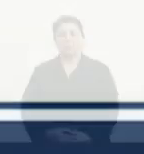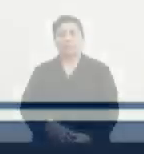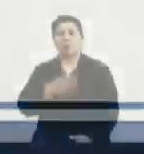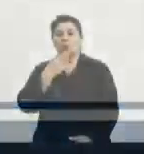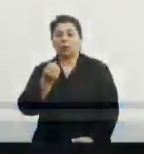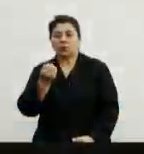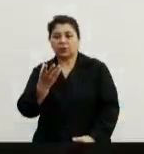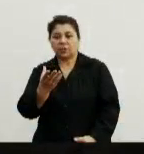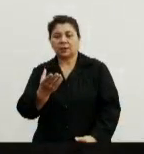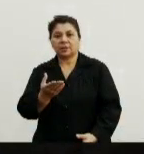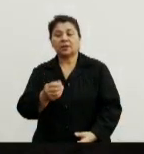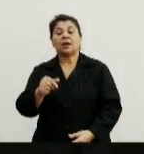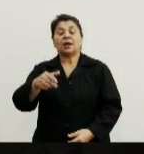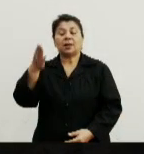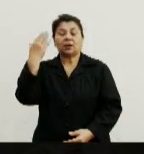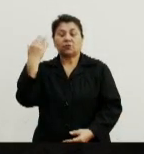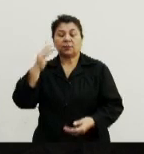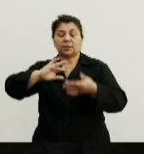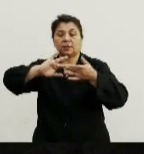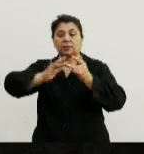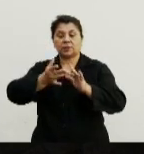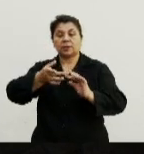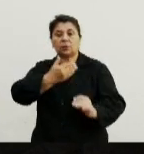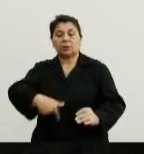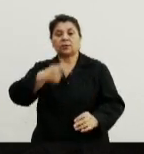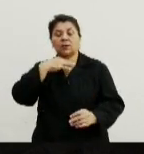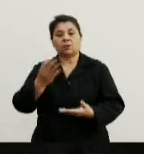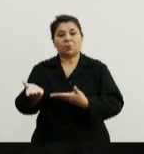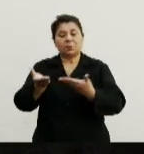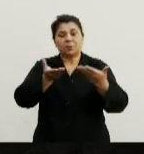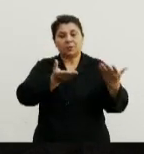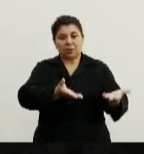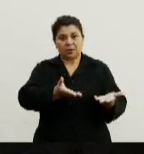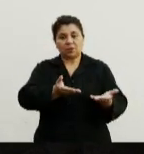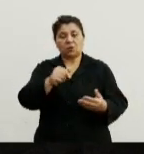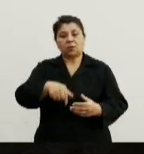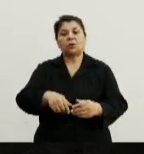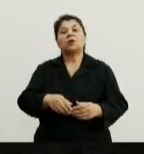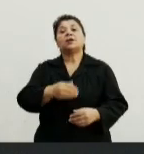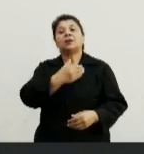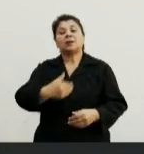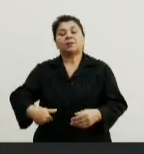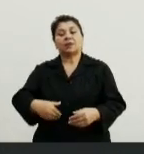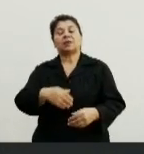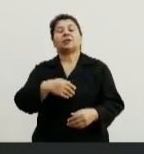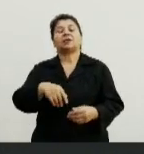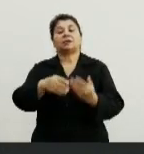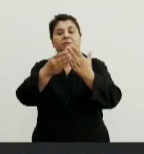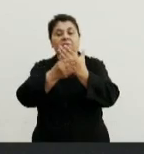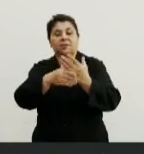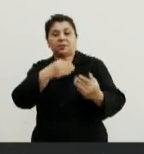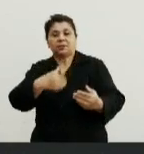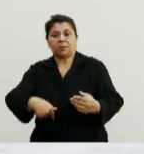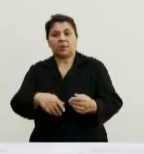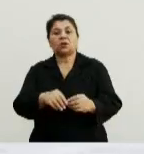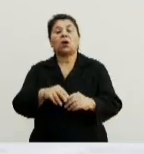buenos días bienvenidos a la conferencia online del gobierno de san juan hoy con la presencia de la ministra de gobierno fabiola boné con el subsecretario de